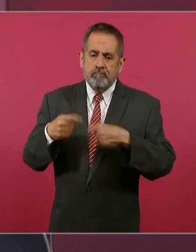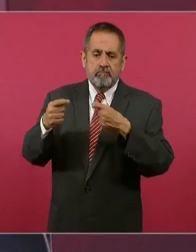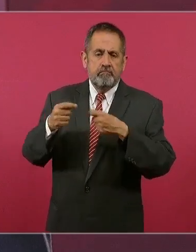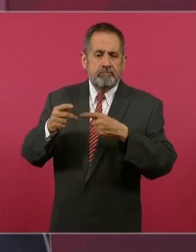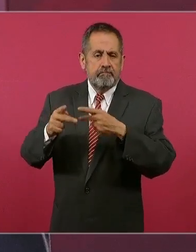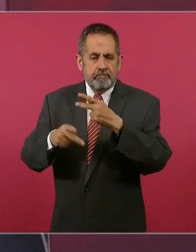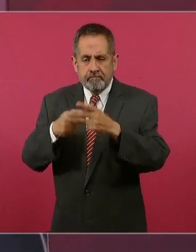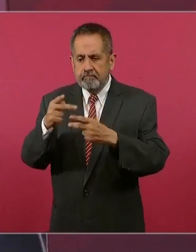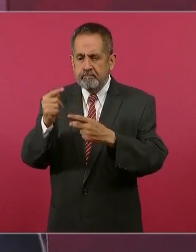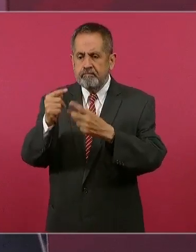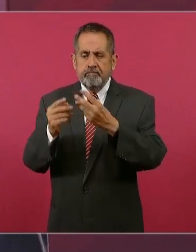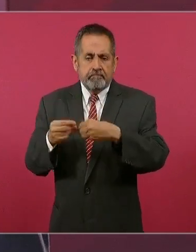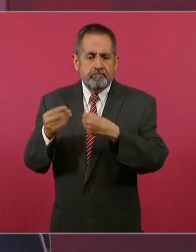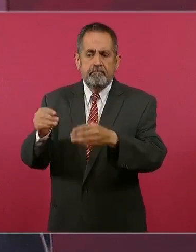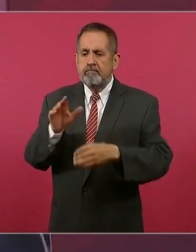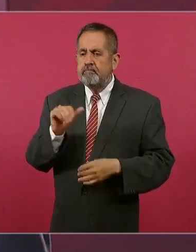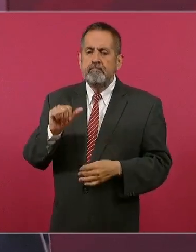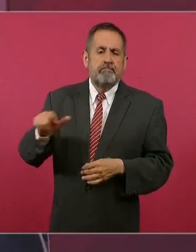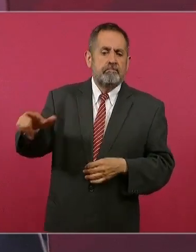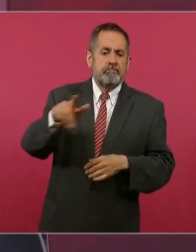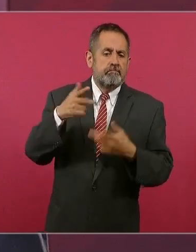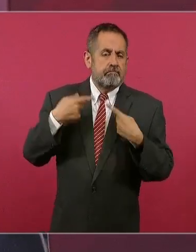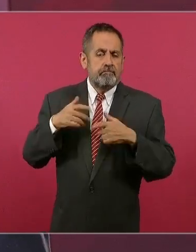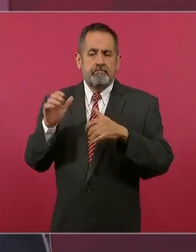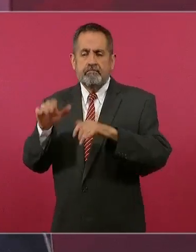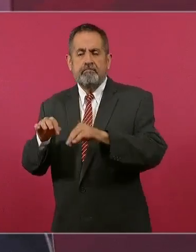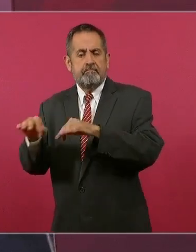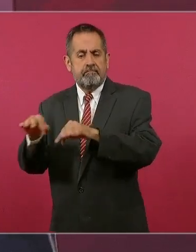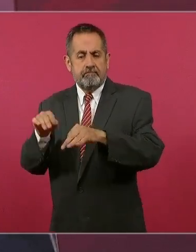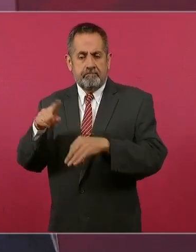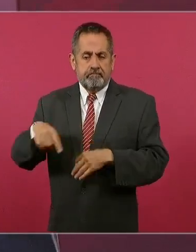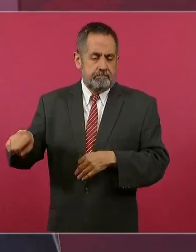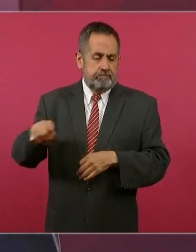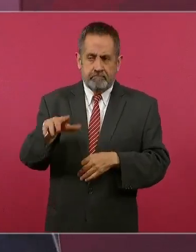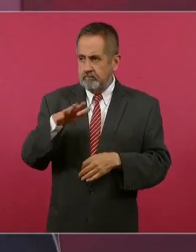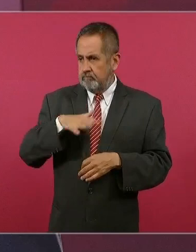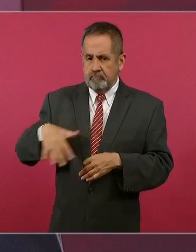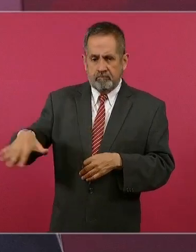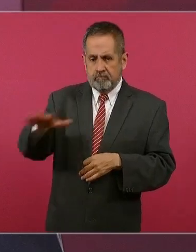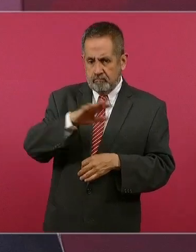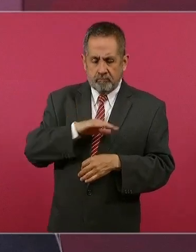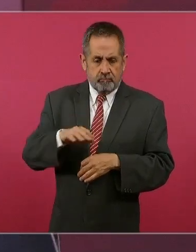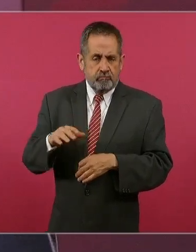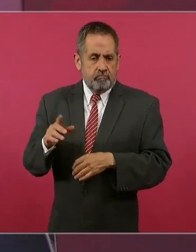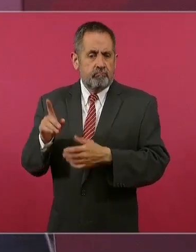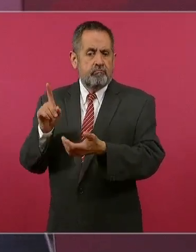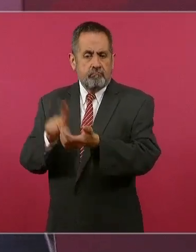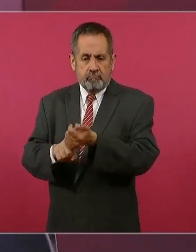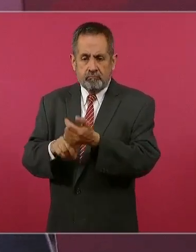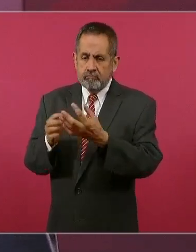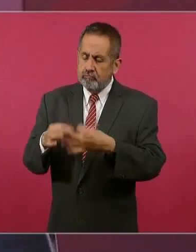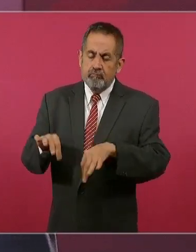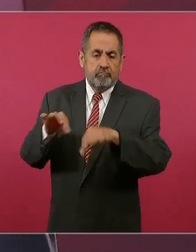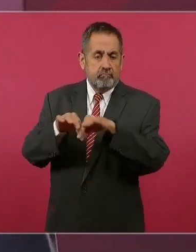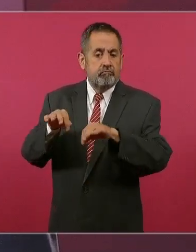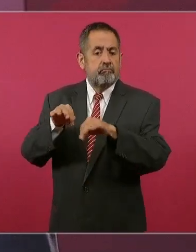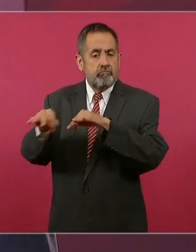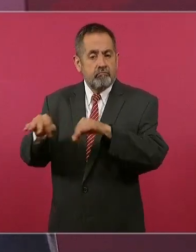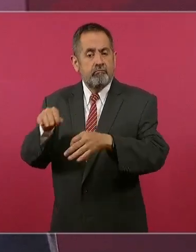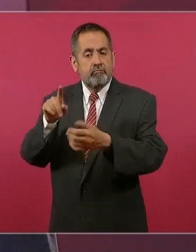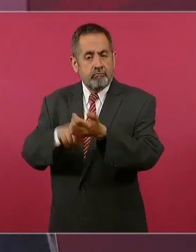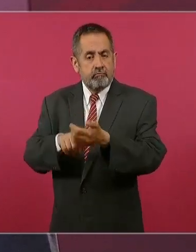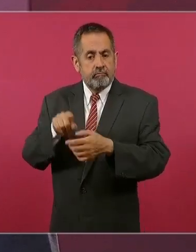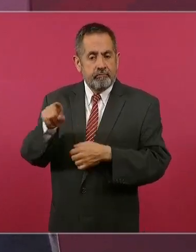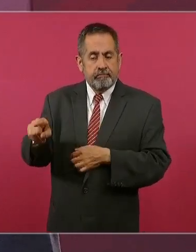prestaciones de los trabajadores en general y en especial de los trabajadores